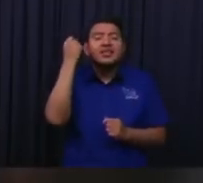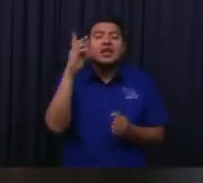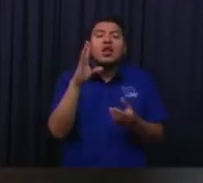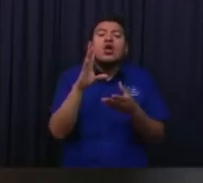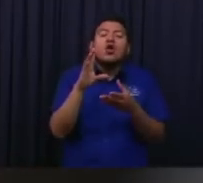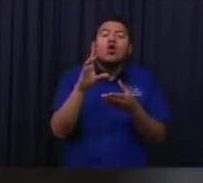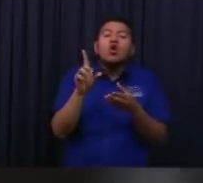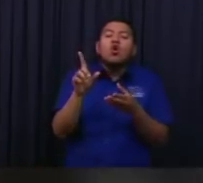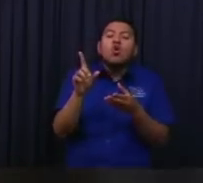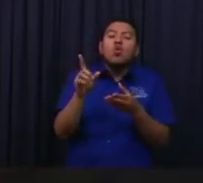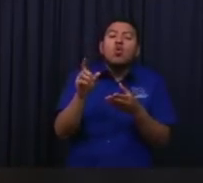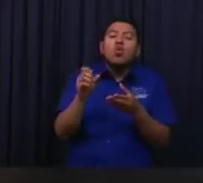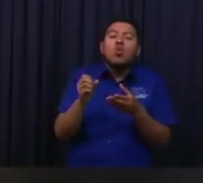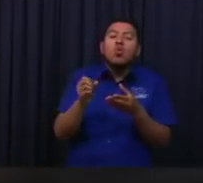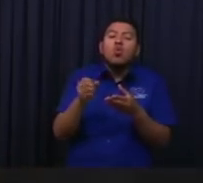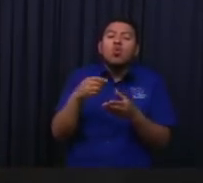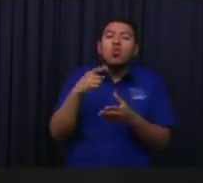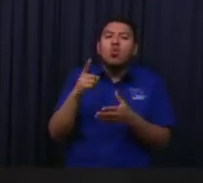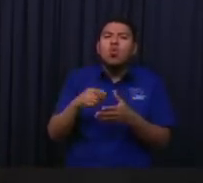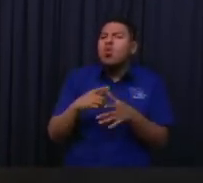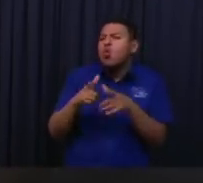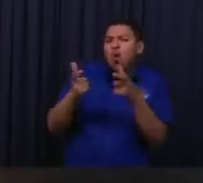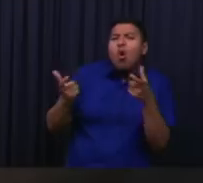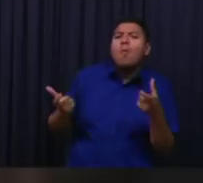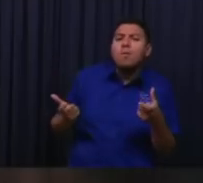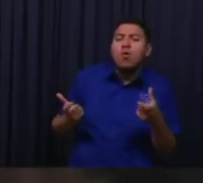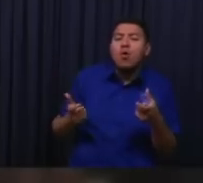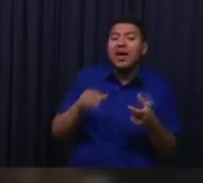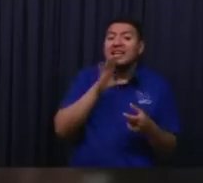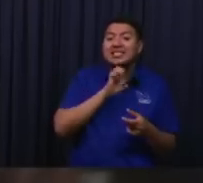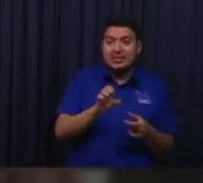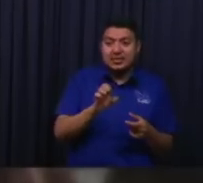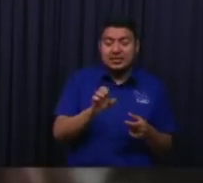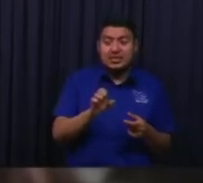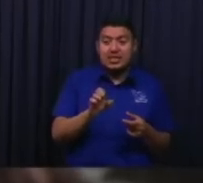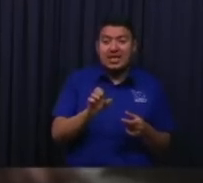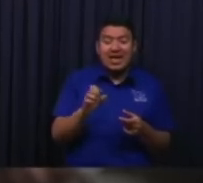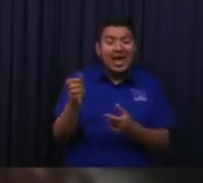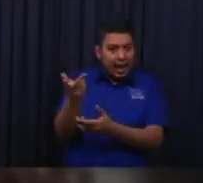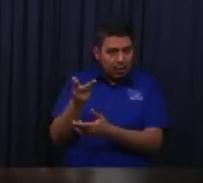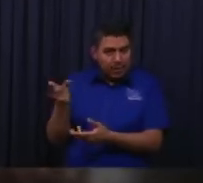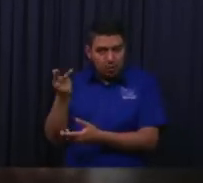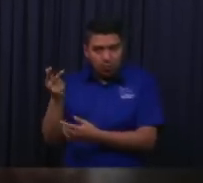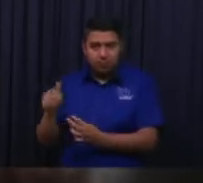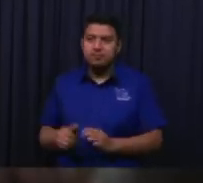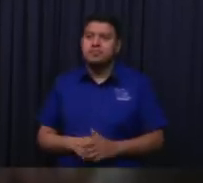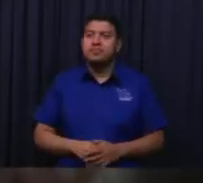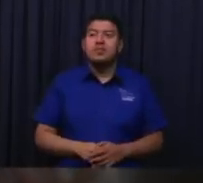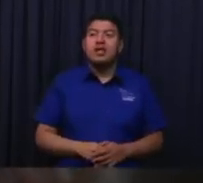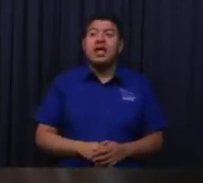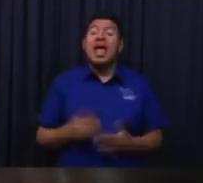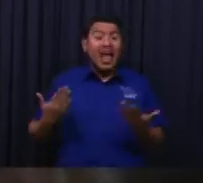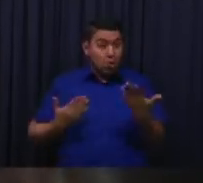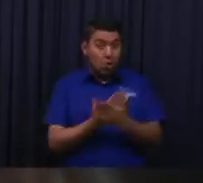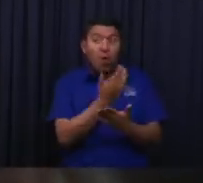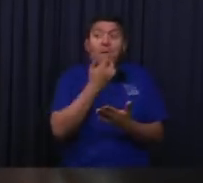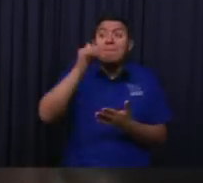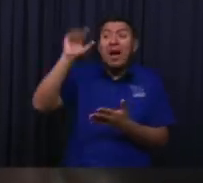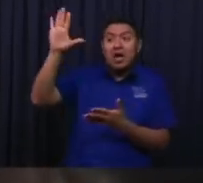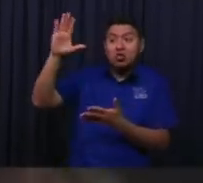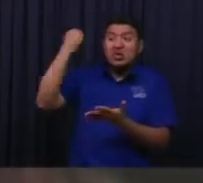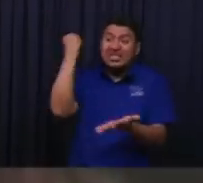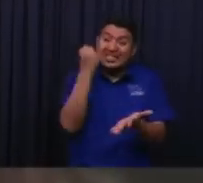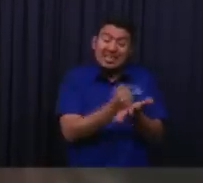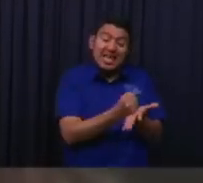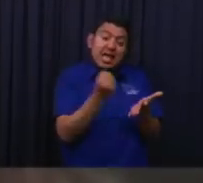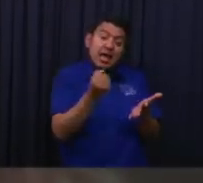de las viñas que aparecen en la Biblia. Entonces el nuevo pacto se sella con vino, figura de la sangre. Ese